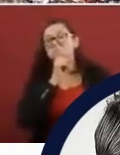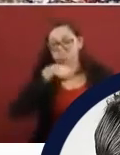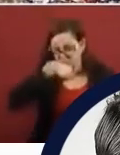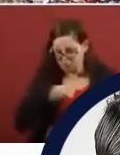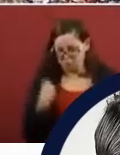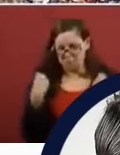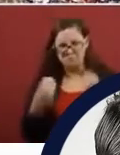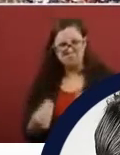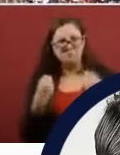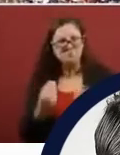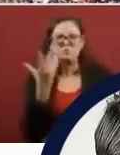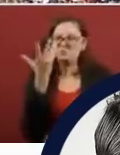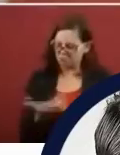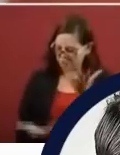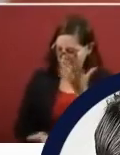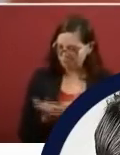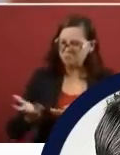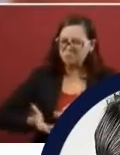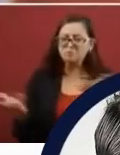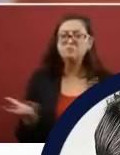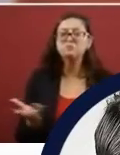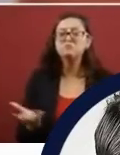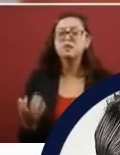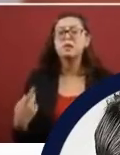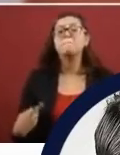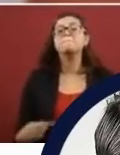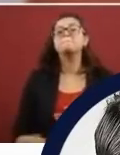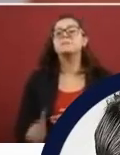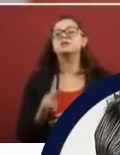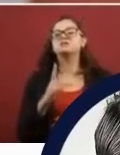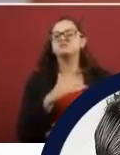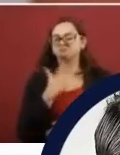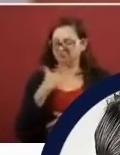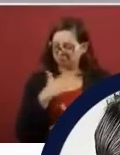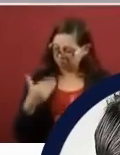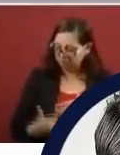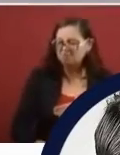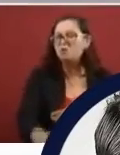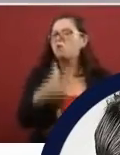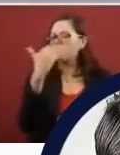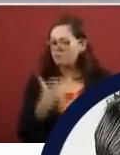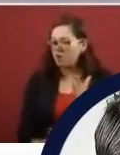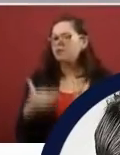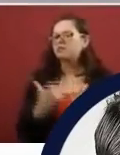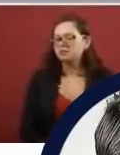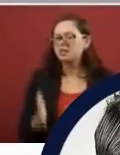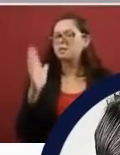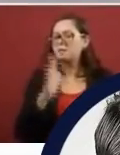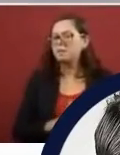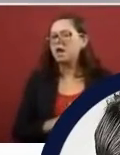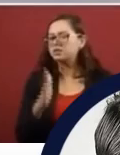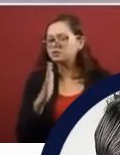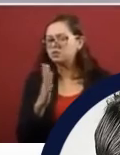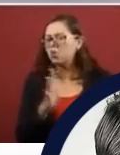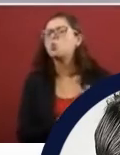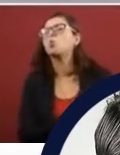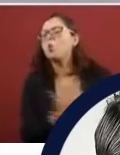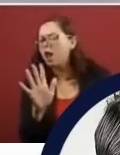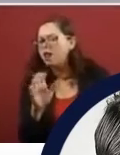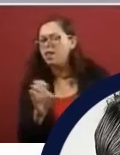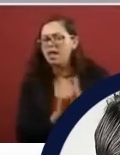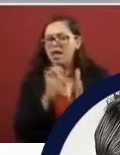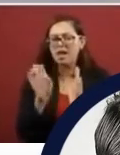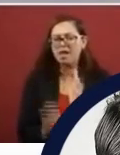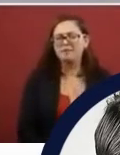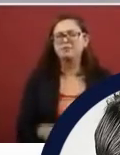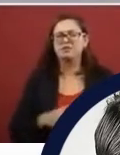distinta de entender la realidad. El cambio de régimen que se anunció en la campaña no significa solamente poner a una persona distinta a administrar el gobierno, sino